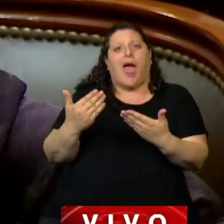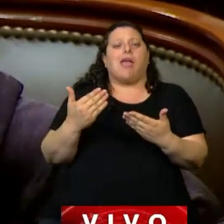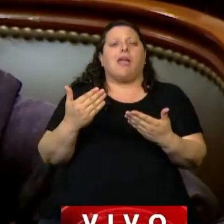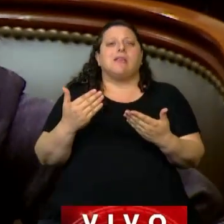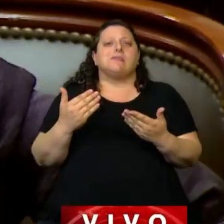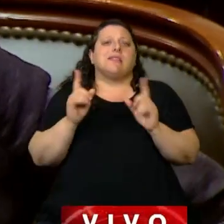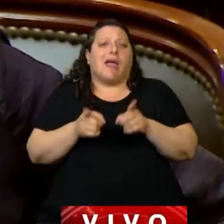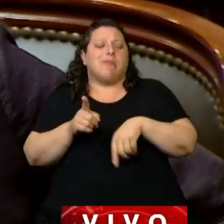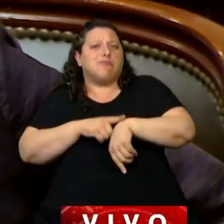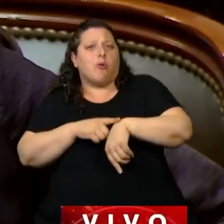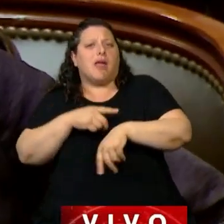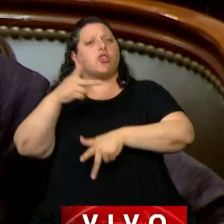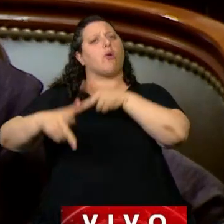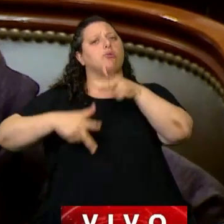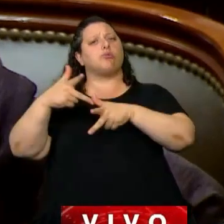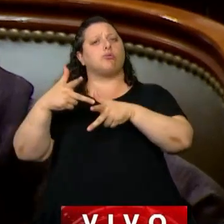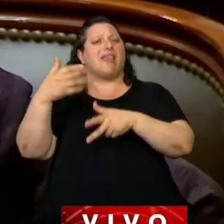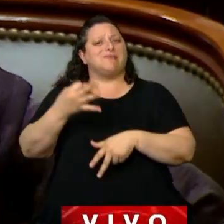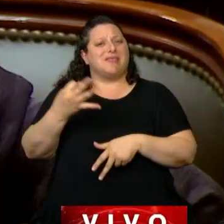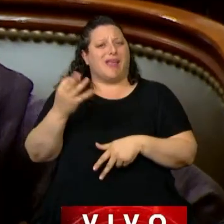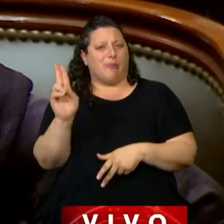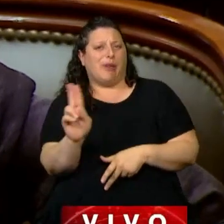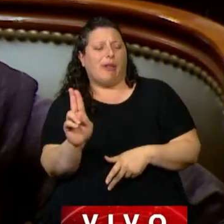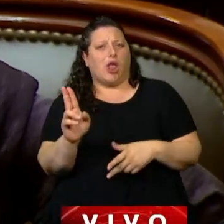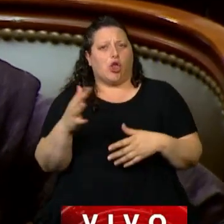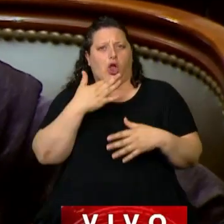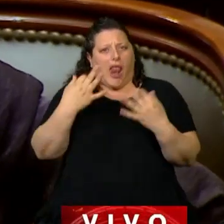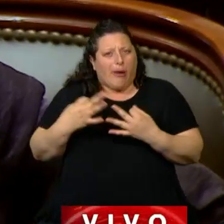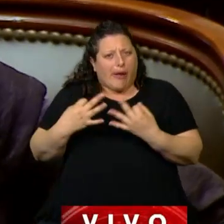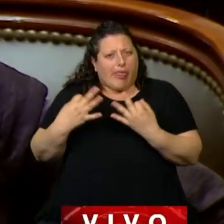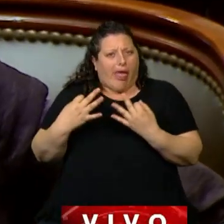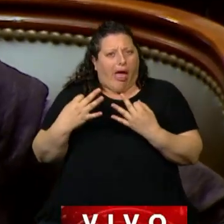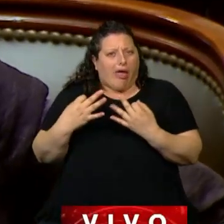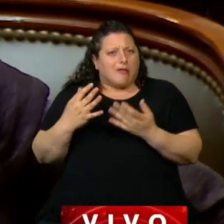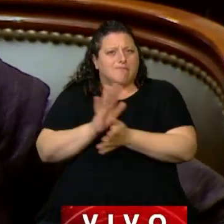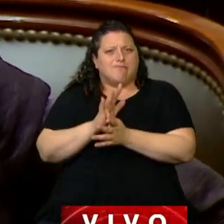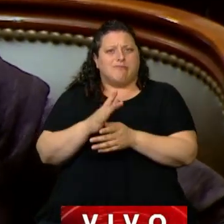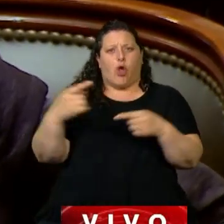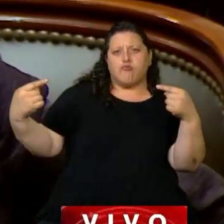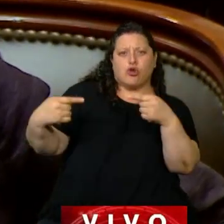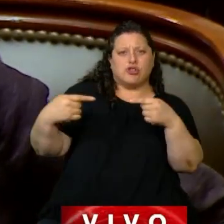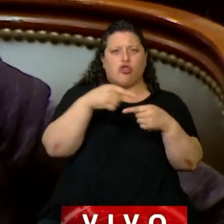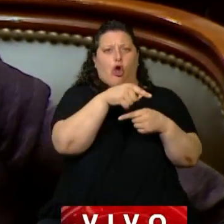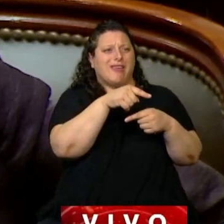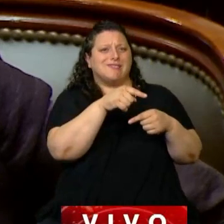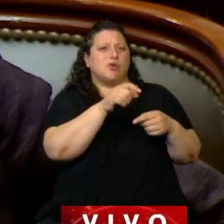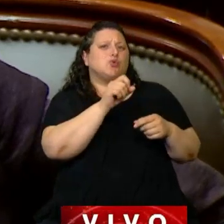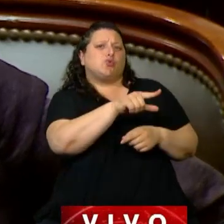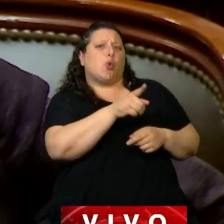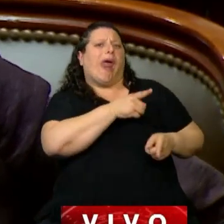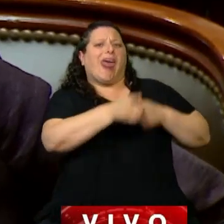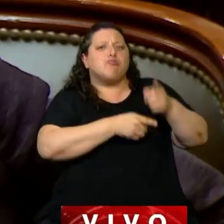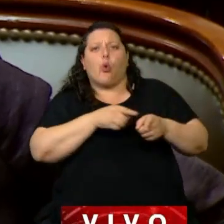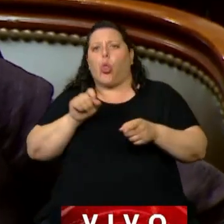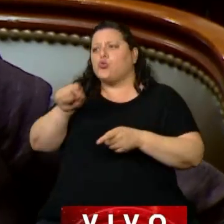los en las cuestiones de privilegios la verdad que se han enumerados de un lado y del otro los repudios que faltan y yo creo que esto está demostrando Que